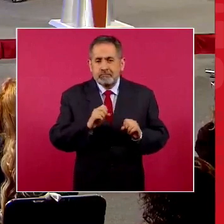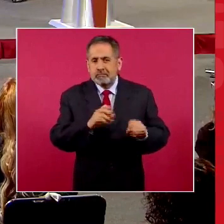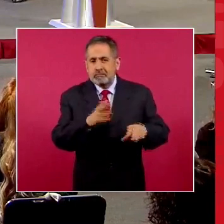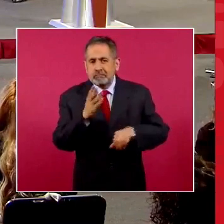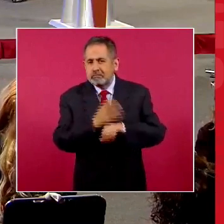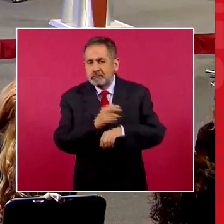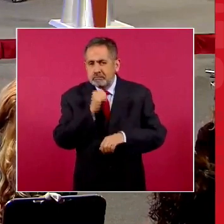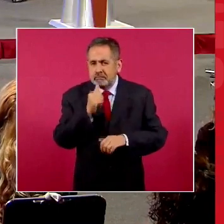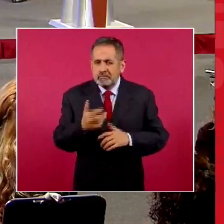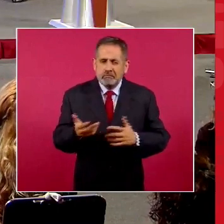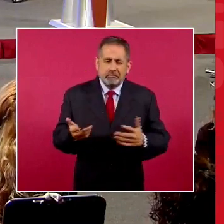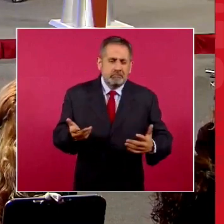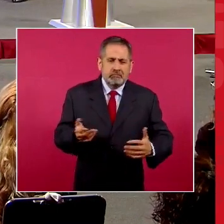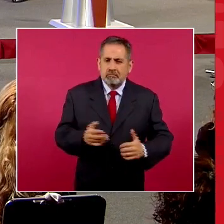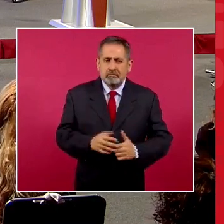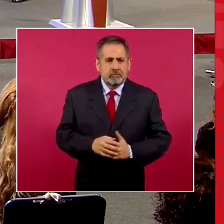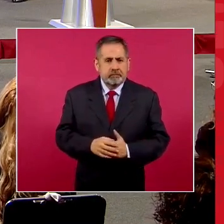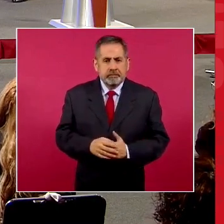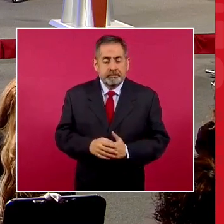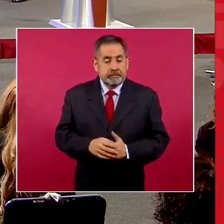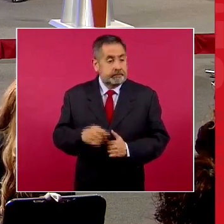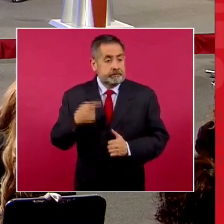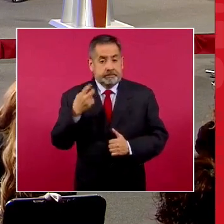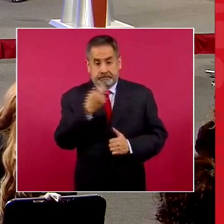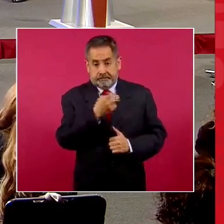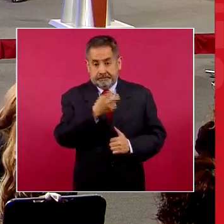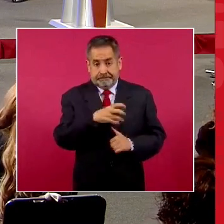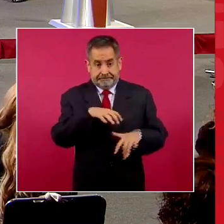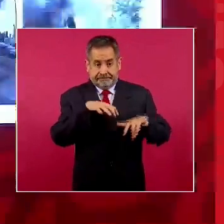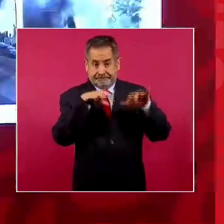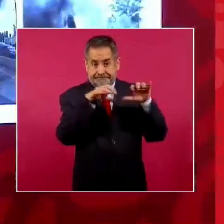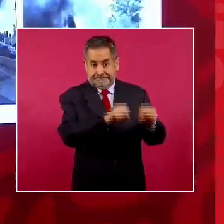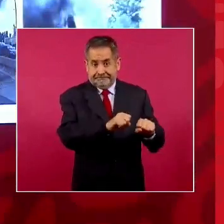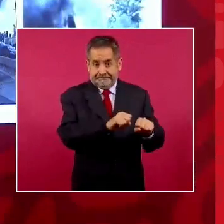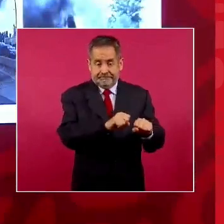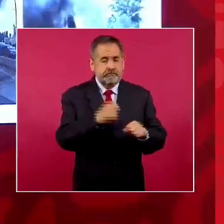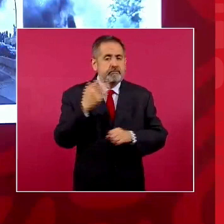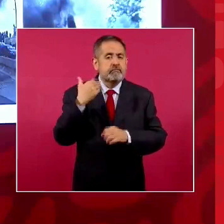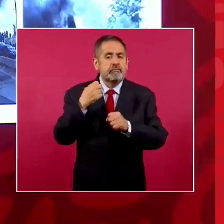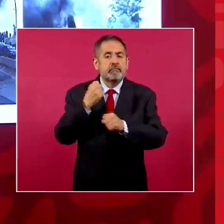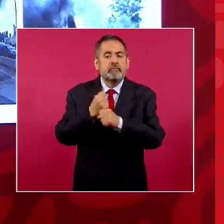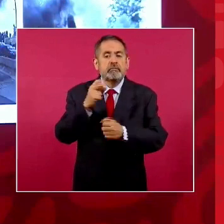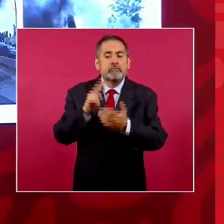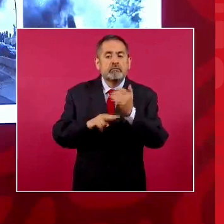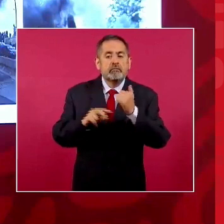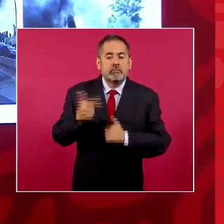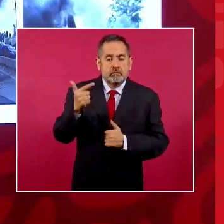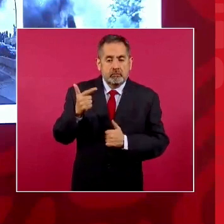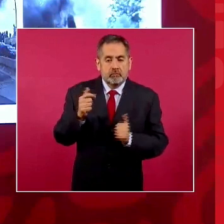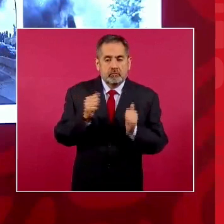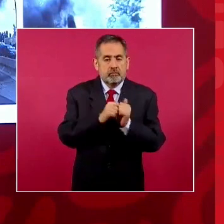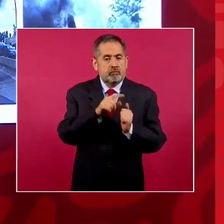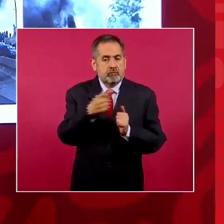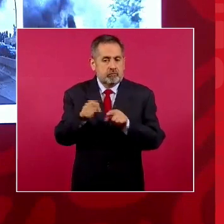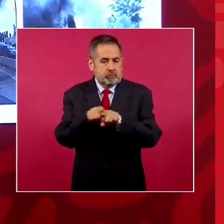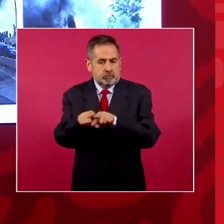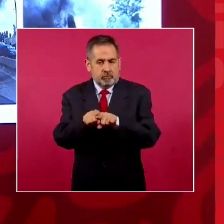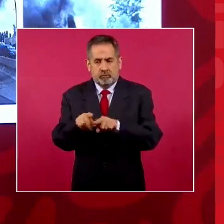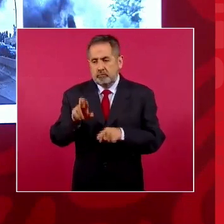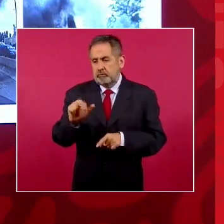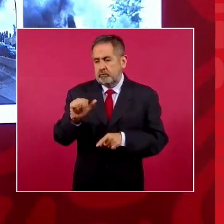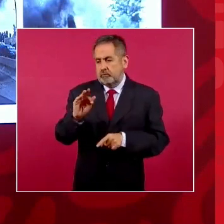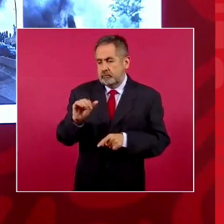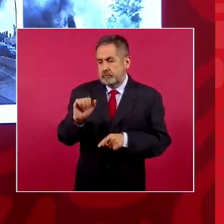Siguiente. Este sujeto fue detenido en el año 2012 junto con sus hermanos Rafael